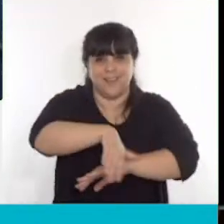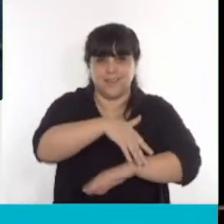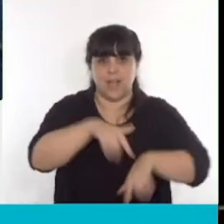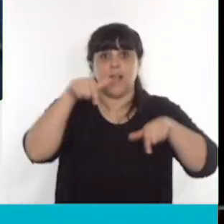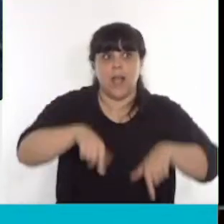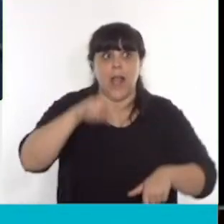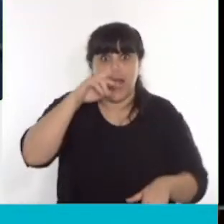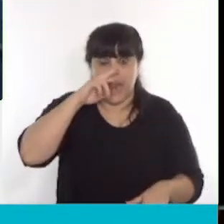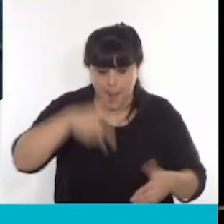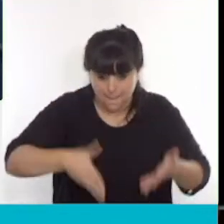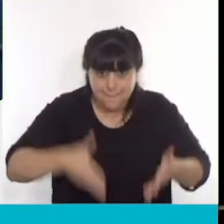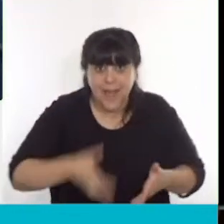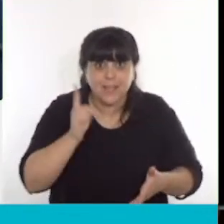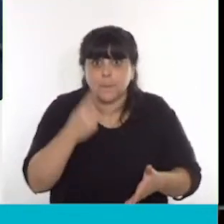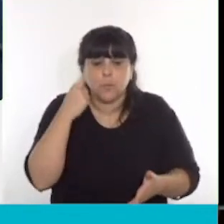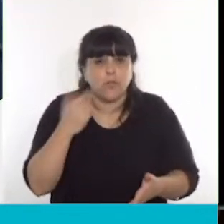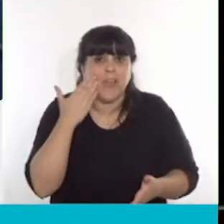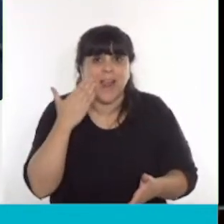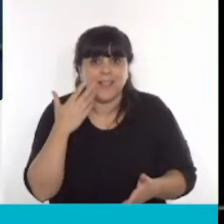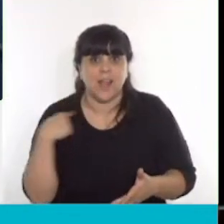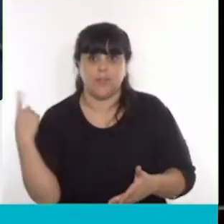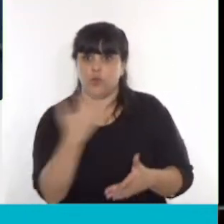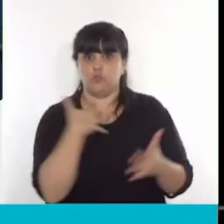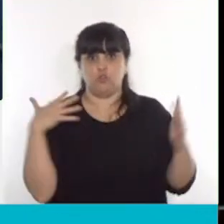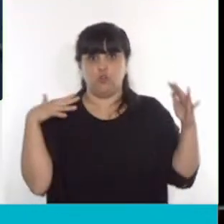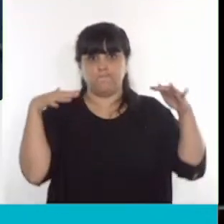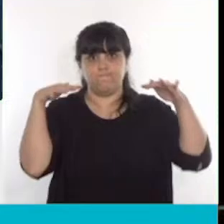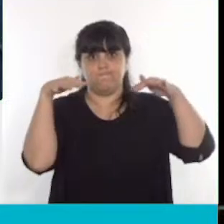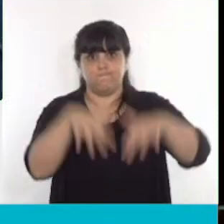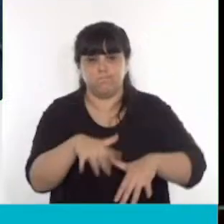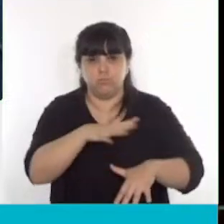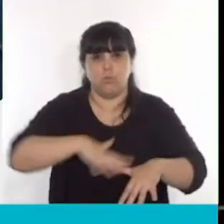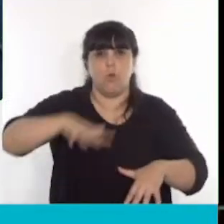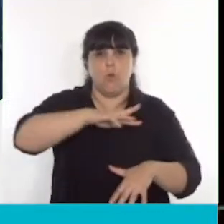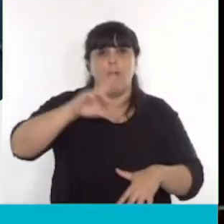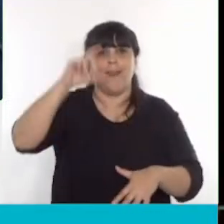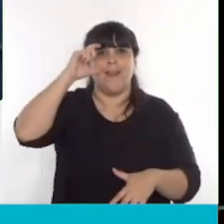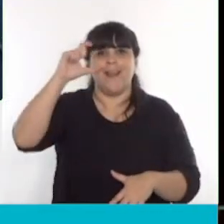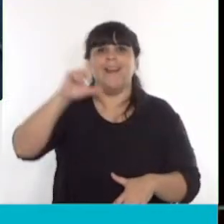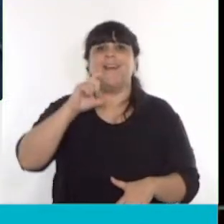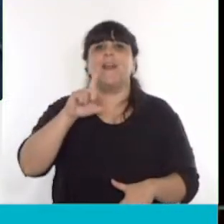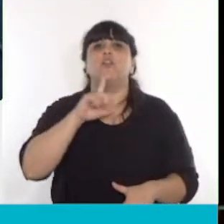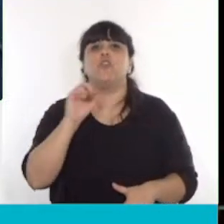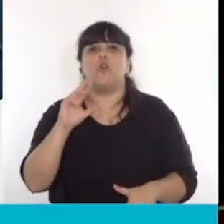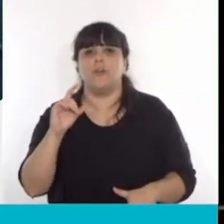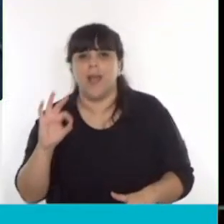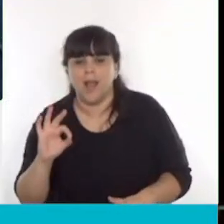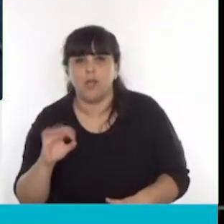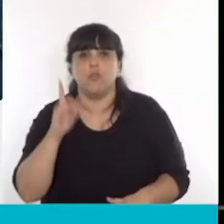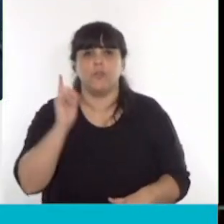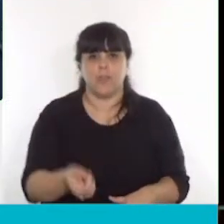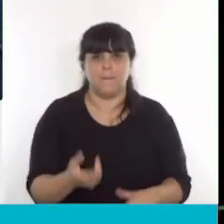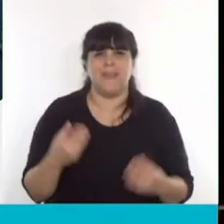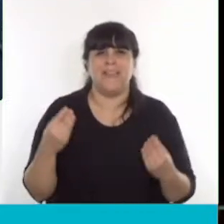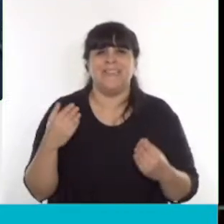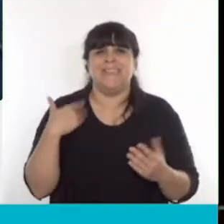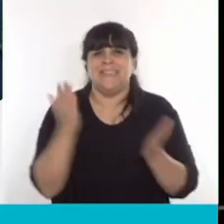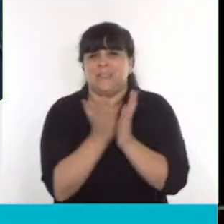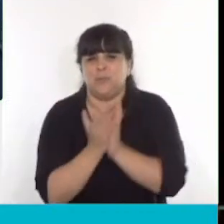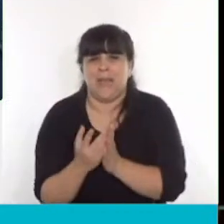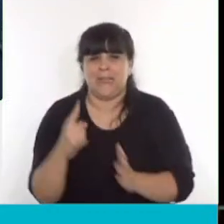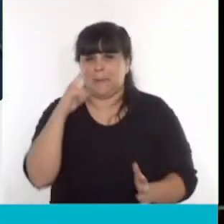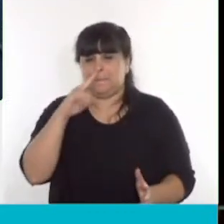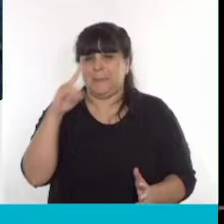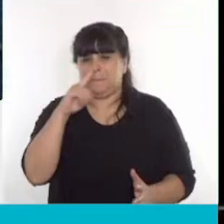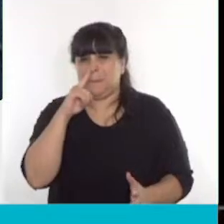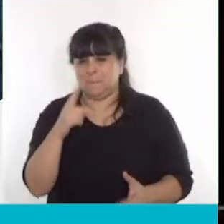tarde, nos concentramos en el rectorado de la universidad. Miles de estudiantes, trabajadores, docentes, no docentes,